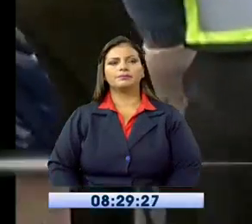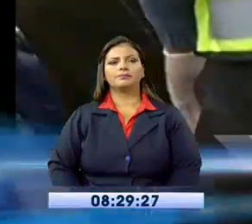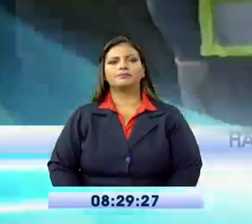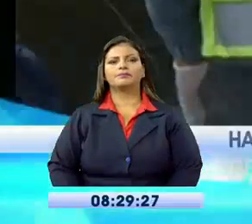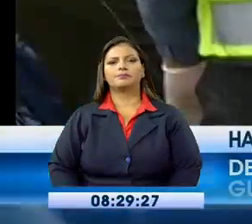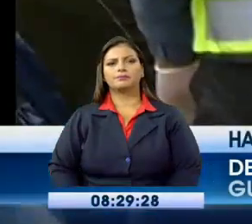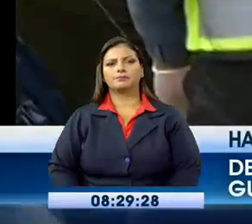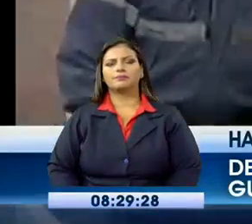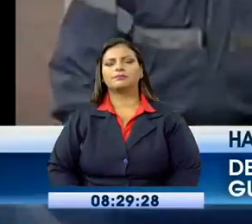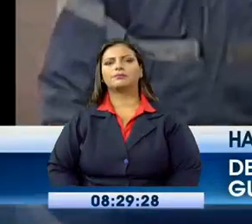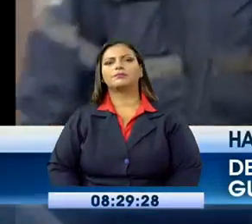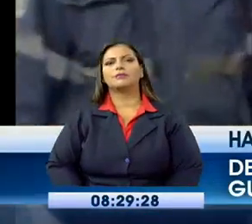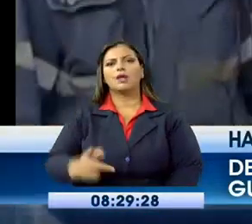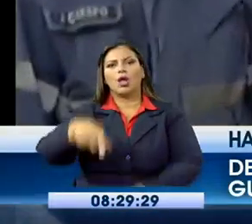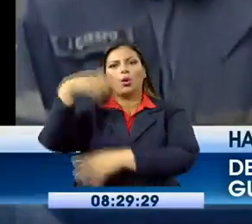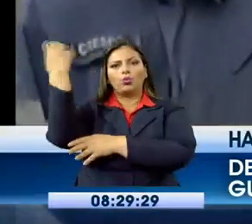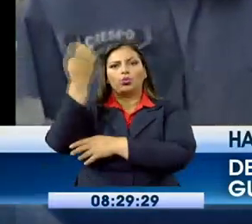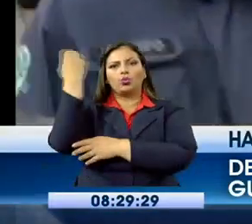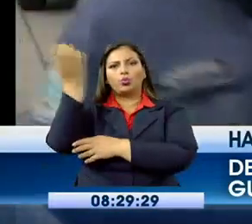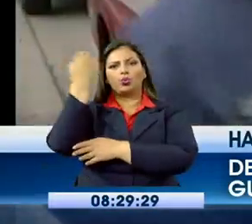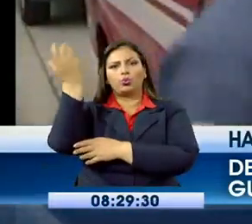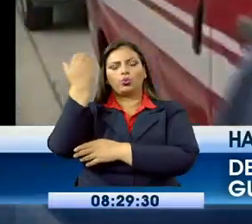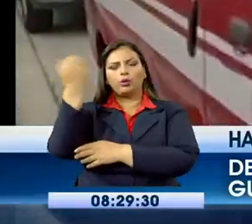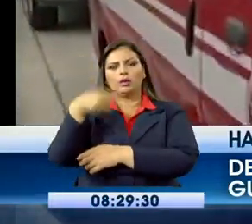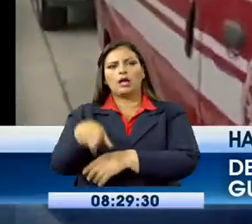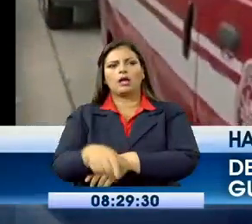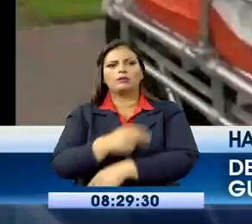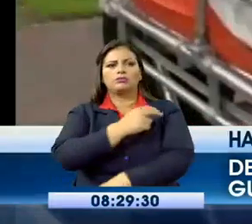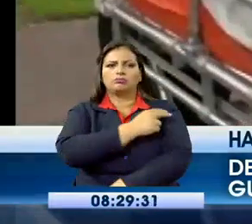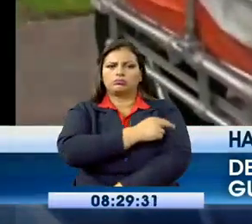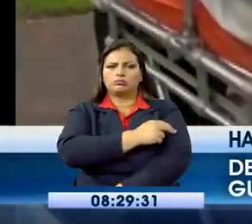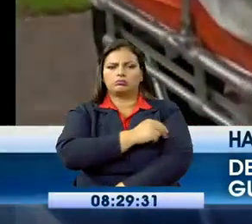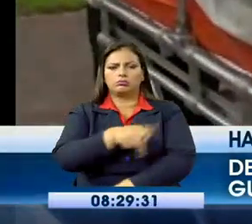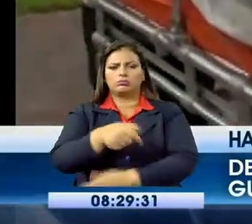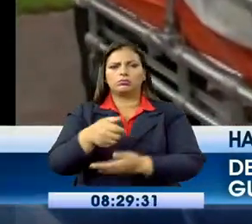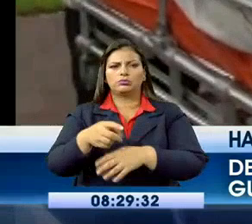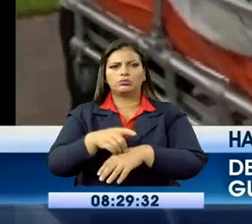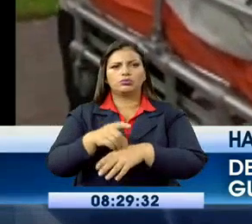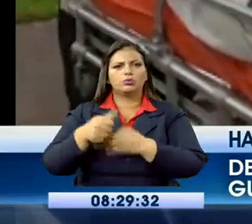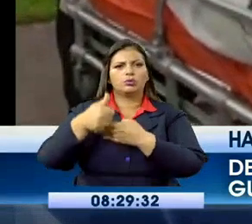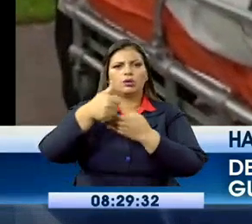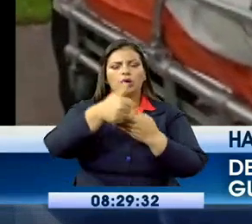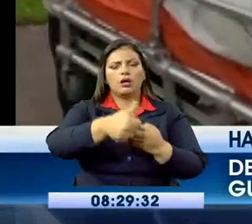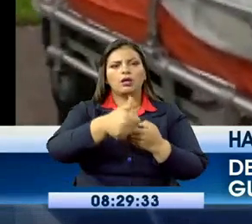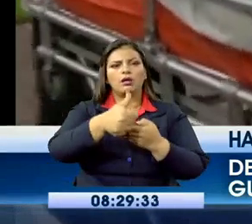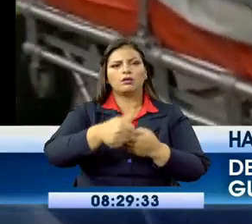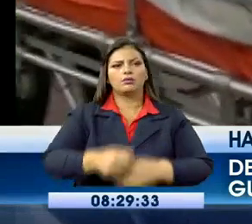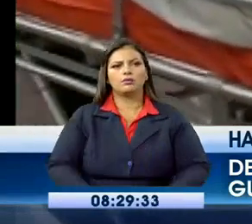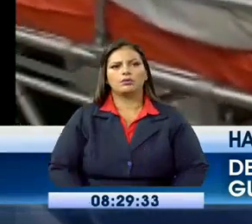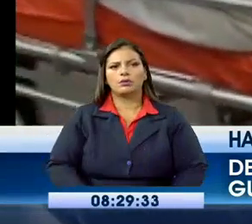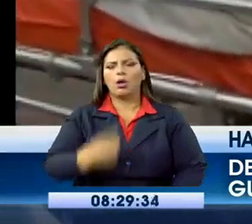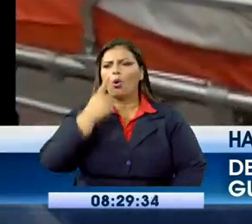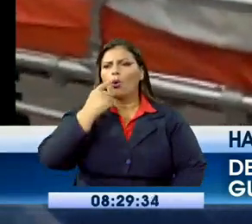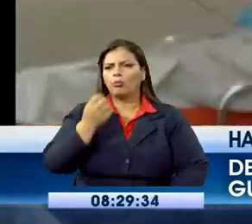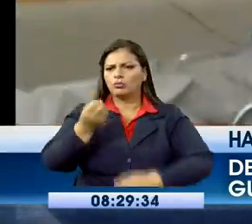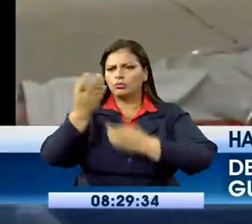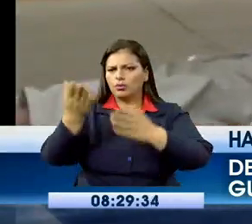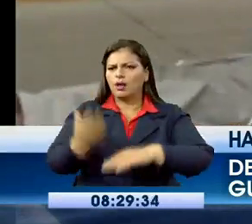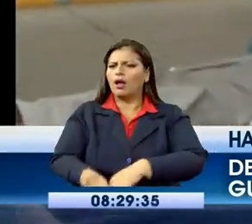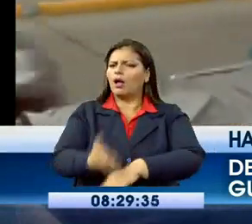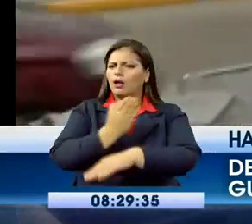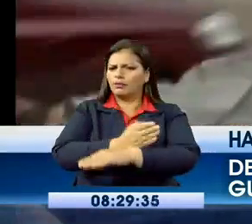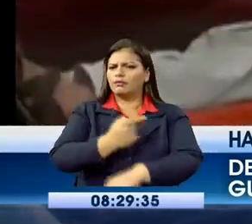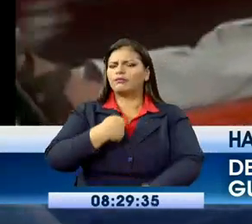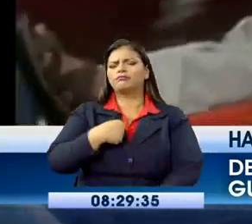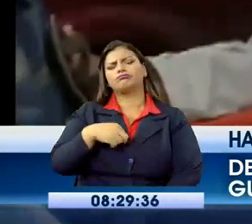También se hizo presente la ambulancia para darle asistencia médica. El hombre aseguraba que se dirigía a un punto determinado cuando